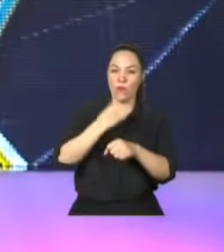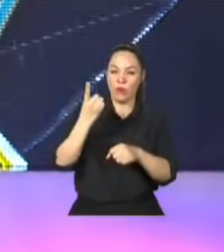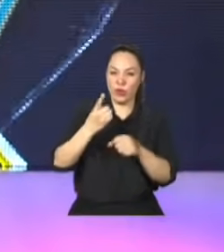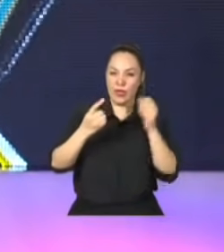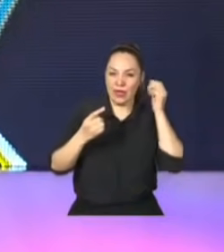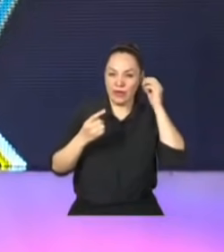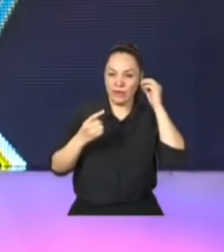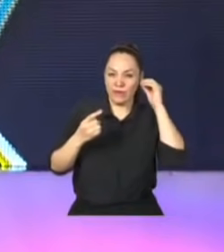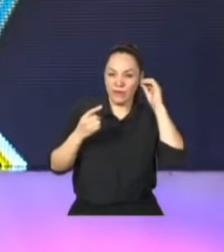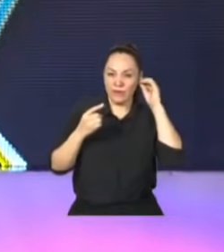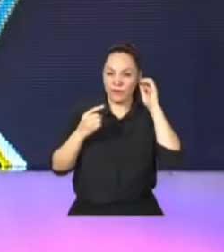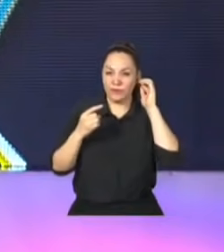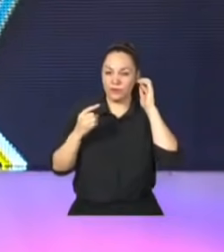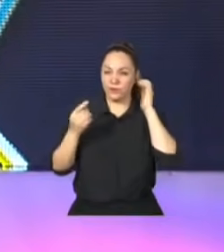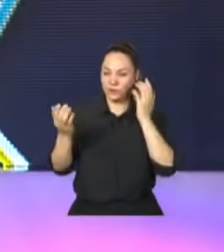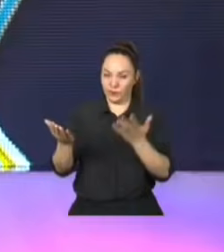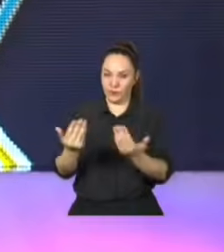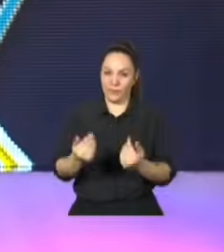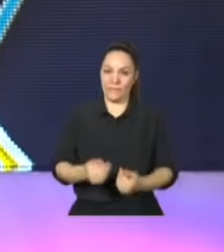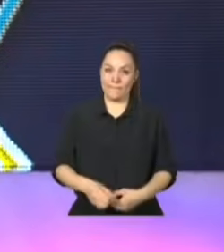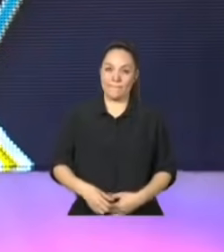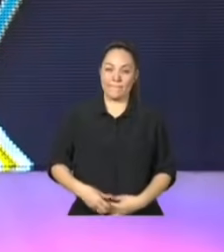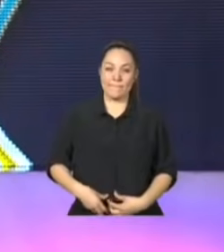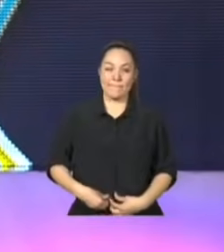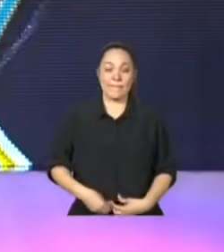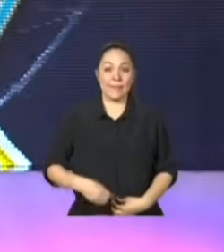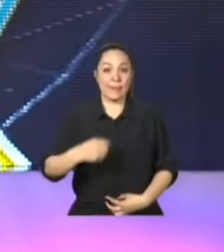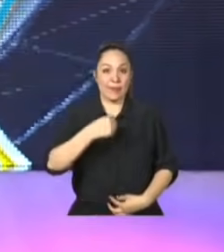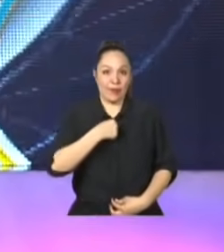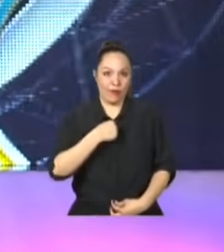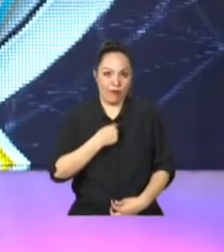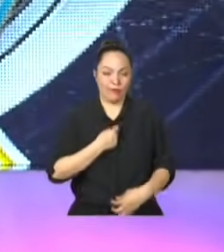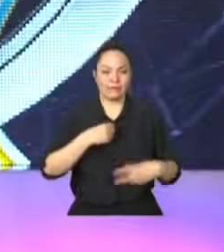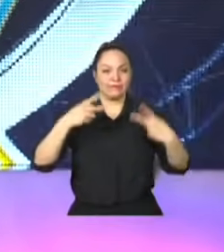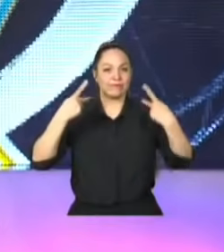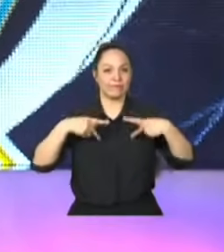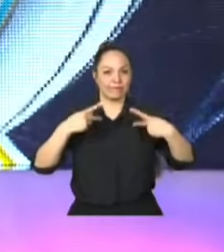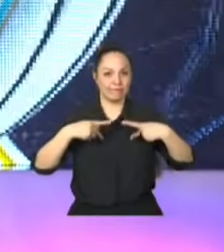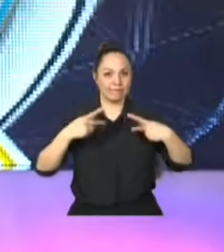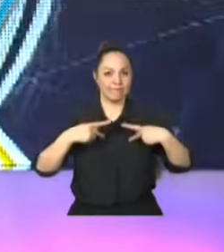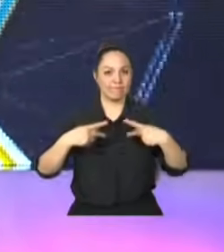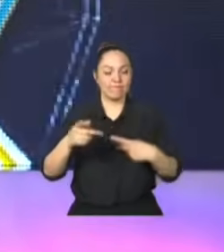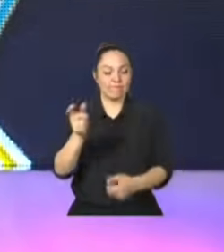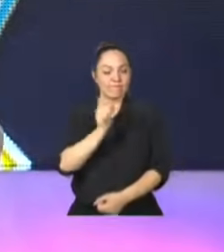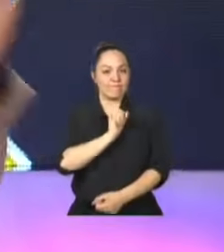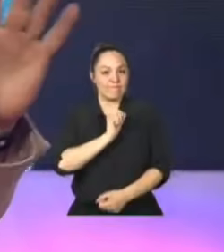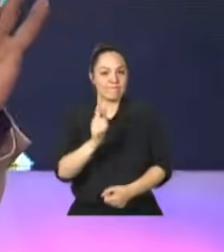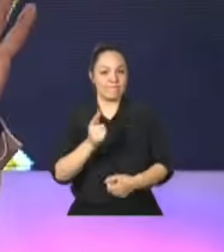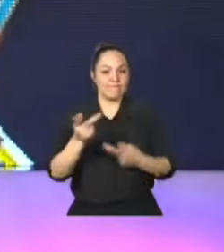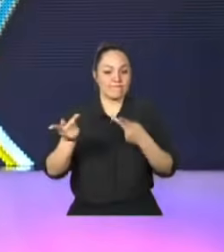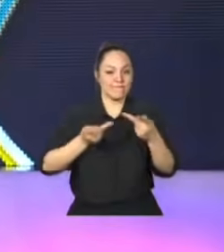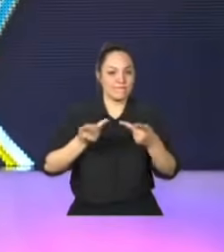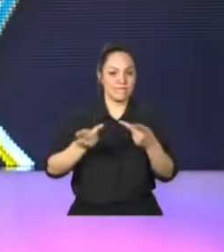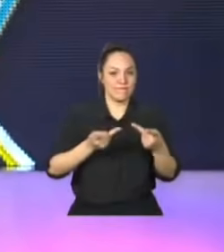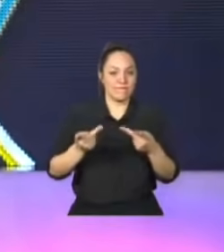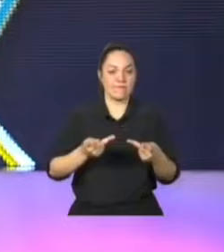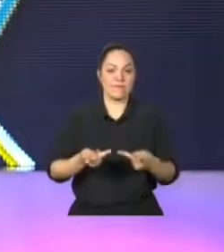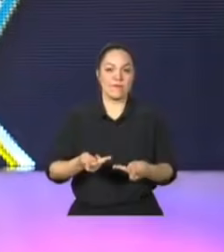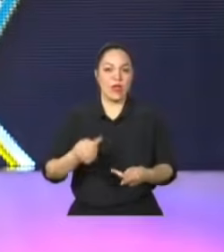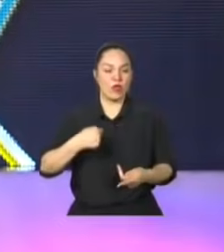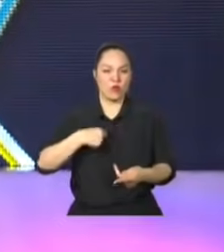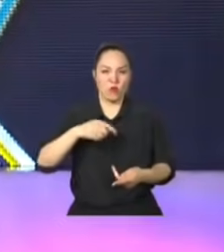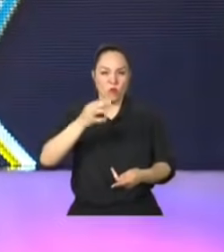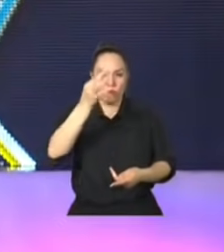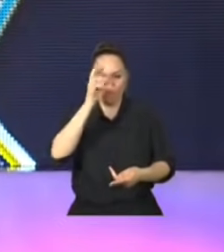propongo... Corre tiempo, adelante, 30 segundos. Propongo porque soy una persona preparada. Cuando yo, el personaje de Conambic, me hacía al tonto. No estoy tonto. Estoy